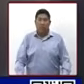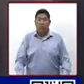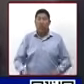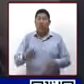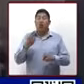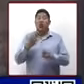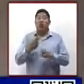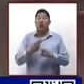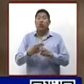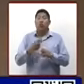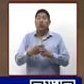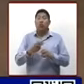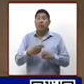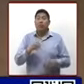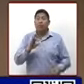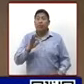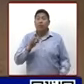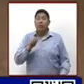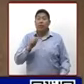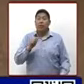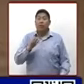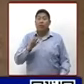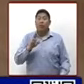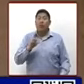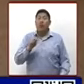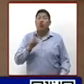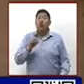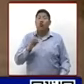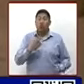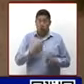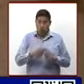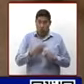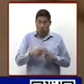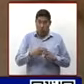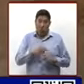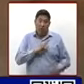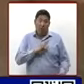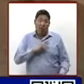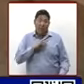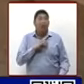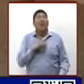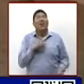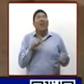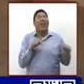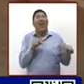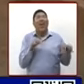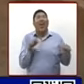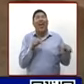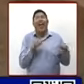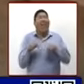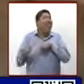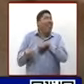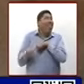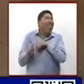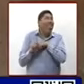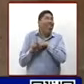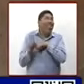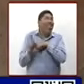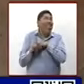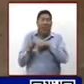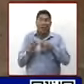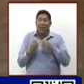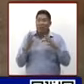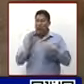Facundo caminaba justo por este callejón y al tener un carácter amistoso por ser un perrito muy consentido